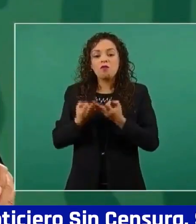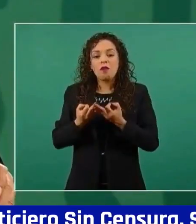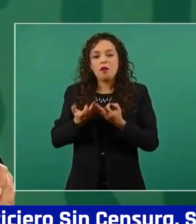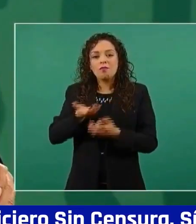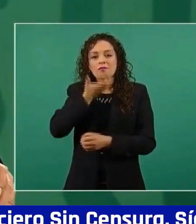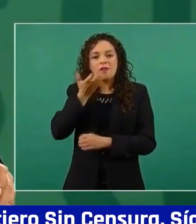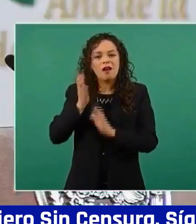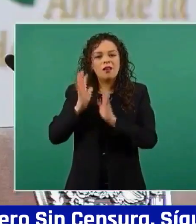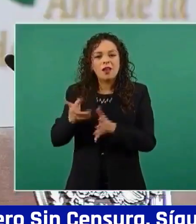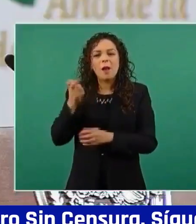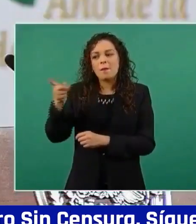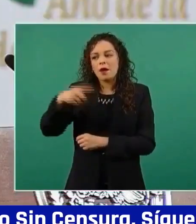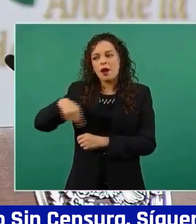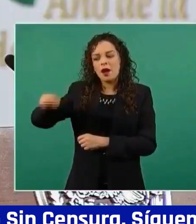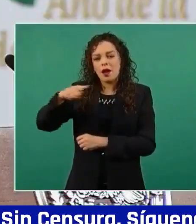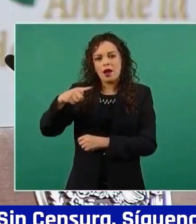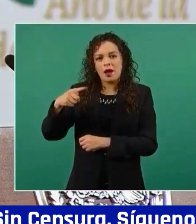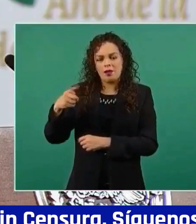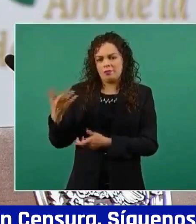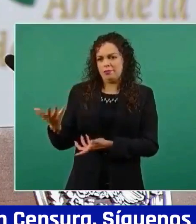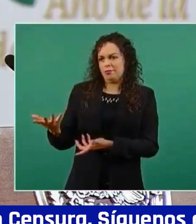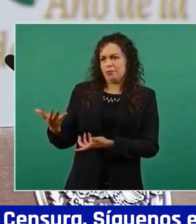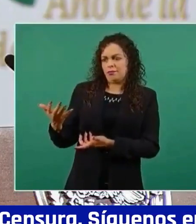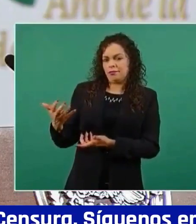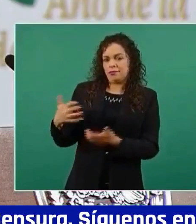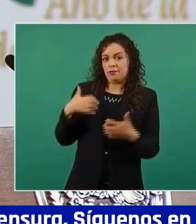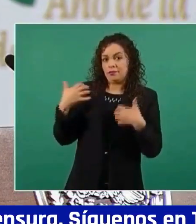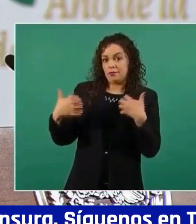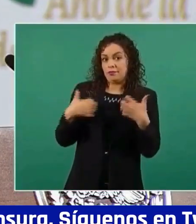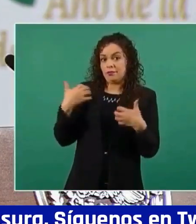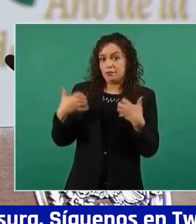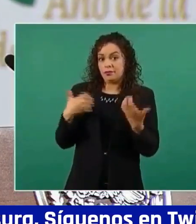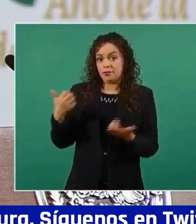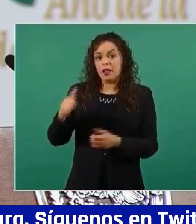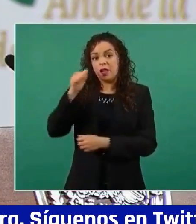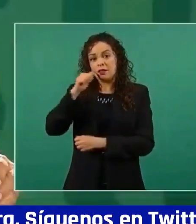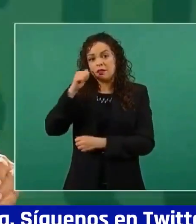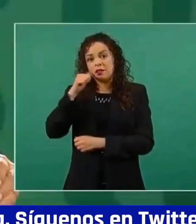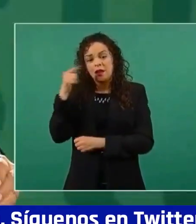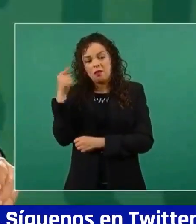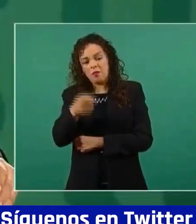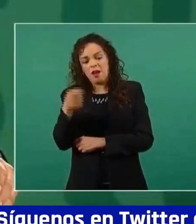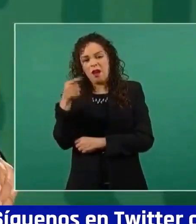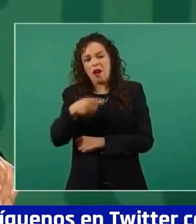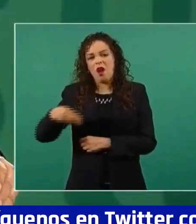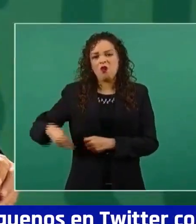desconcierto. Y le echan la culpa a la austeridad,